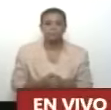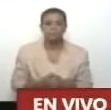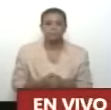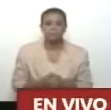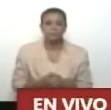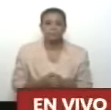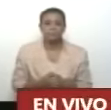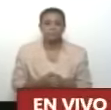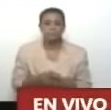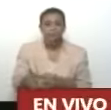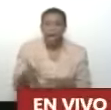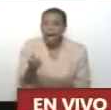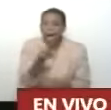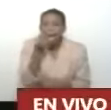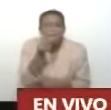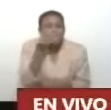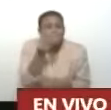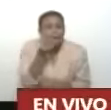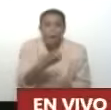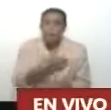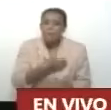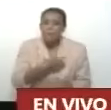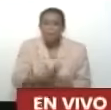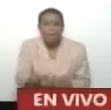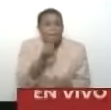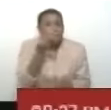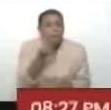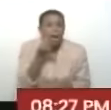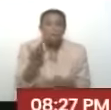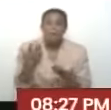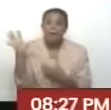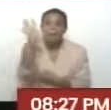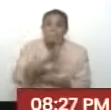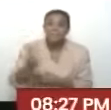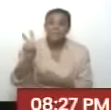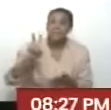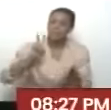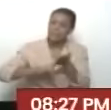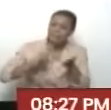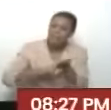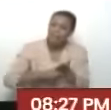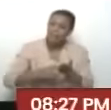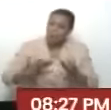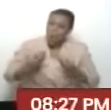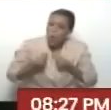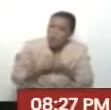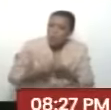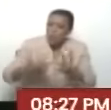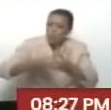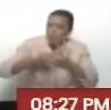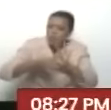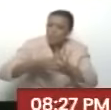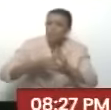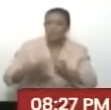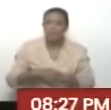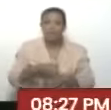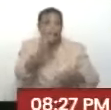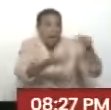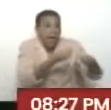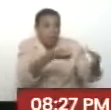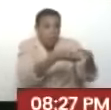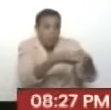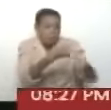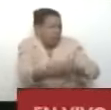podido ni jamás podrán con la Venezuela verdadera, con la Venezuela de verdad. Hagan lo que